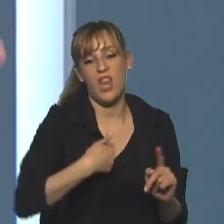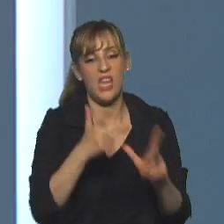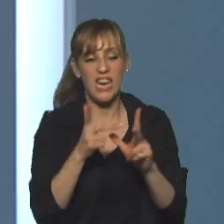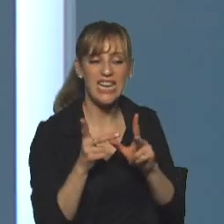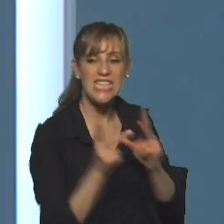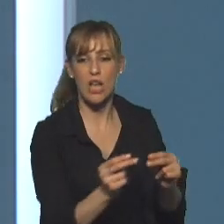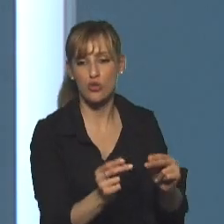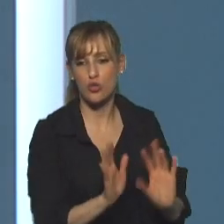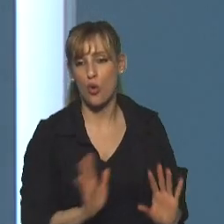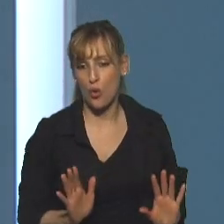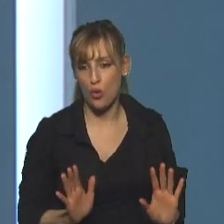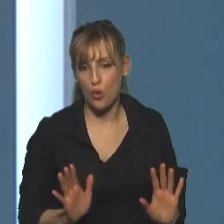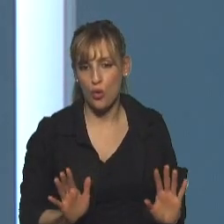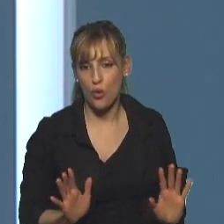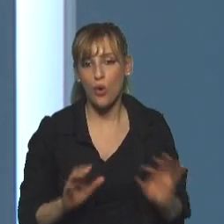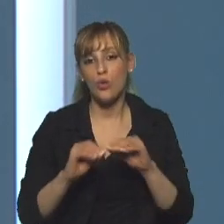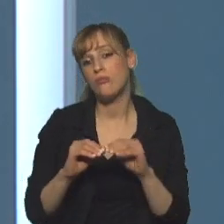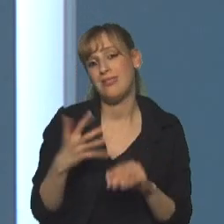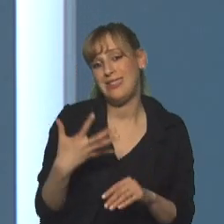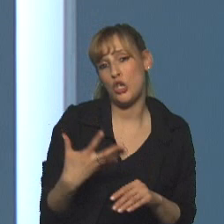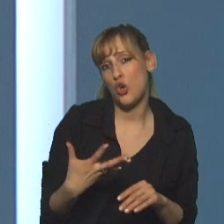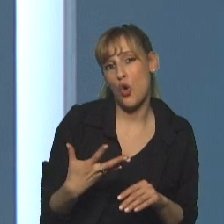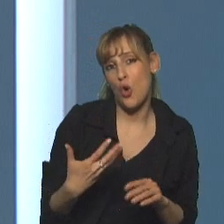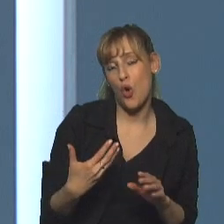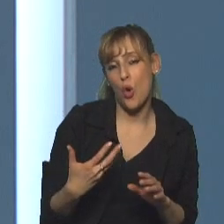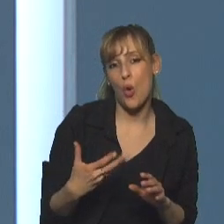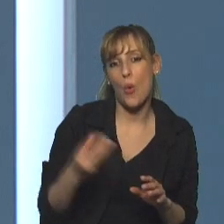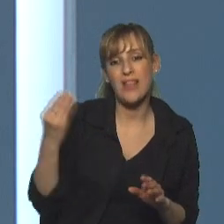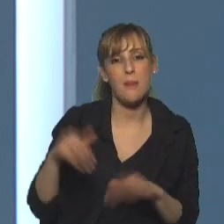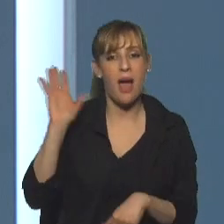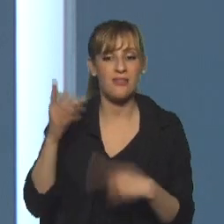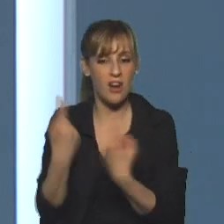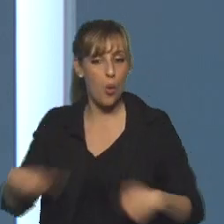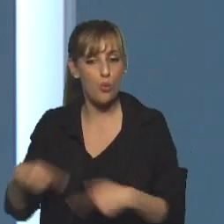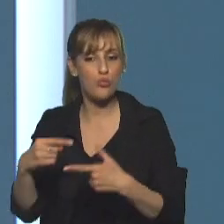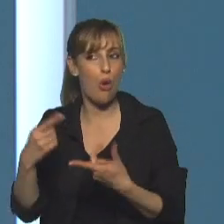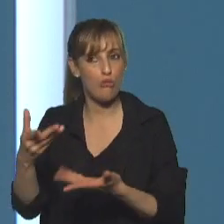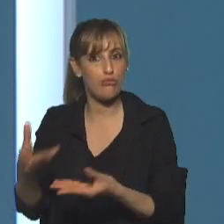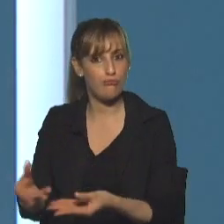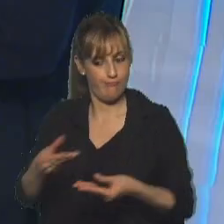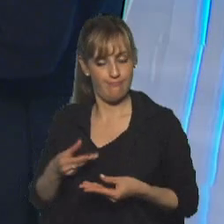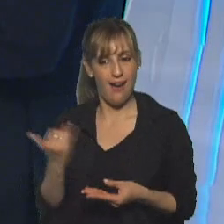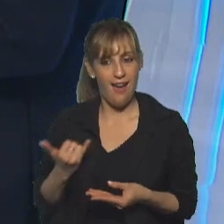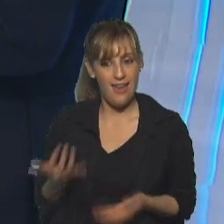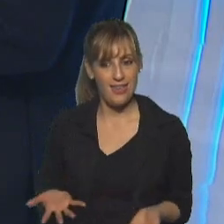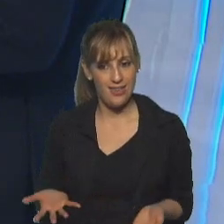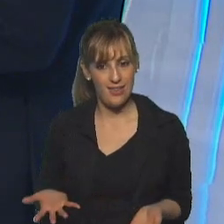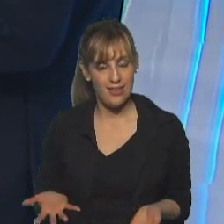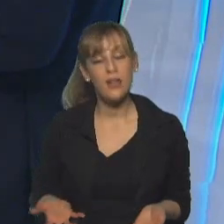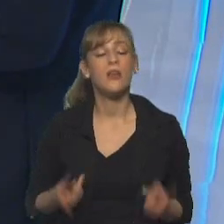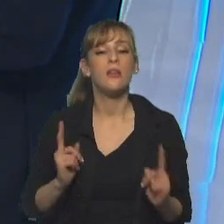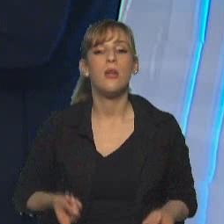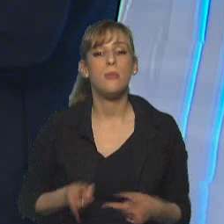comillas, minoría, obtuvieron 5 veces más recursos que los partidarios del apruebo. No contemplaba recursos durante el proceso para